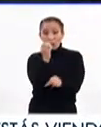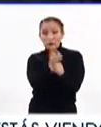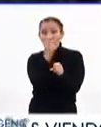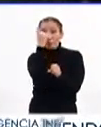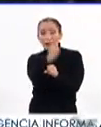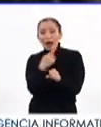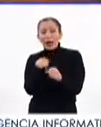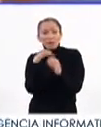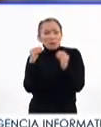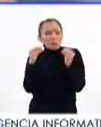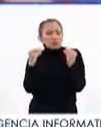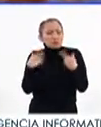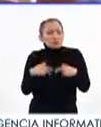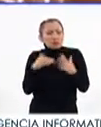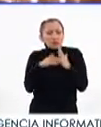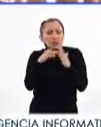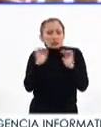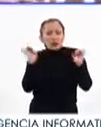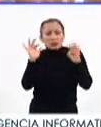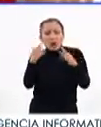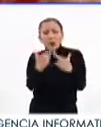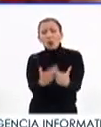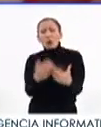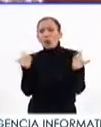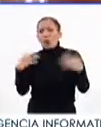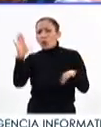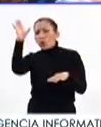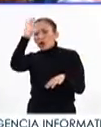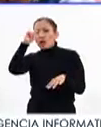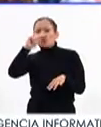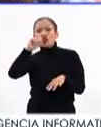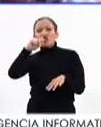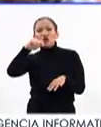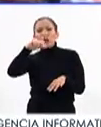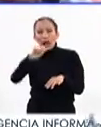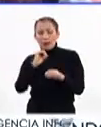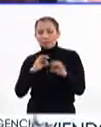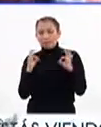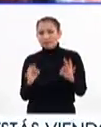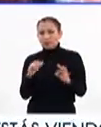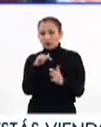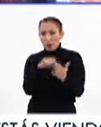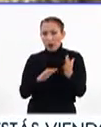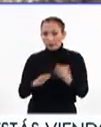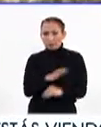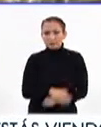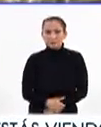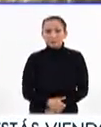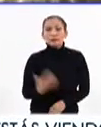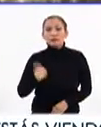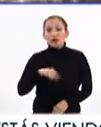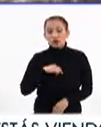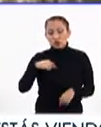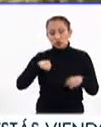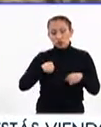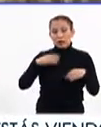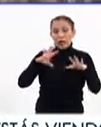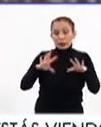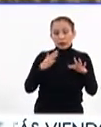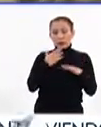oportunidad para que miles de visitantes reconozcan la riqueza de la cultura totonaca, originaria de esa región. Nosotros somos los